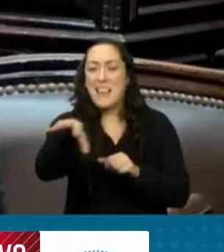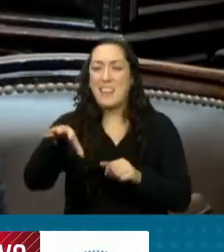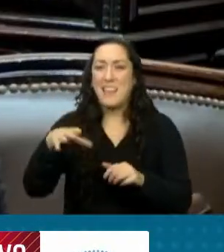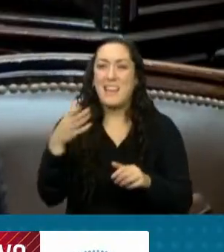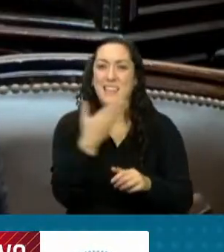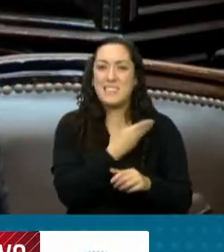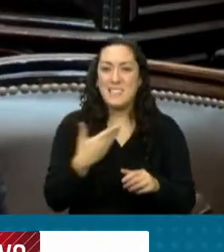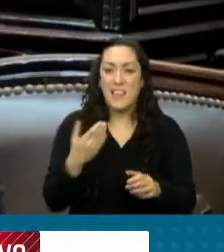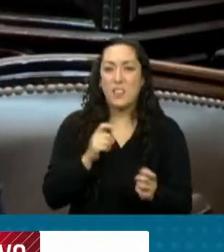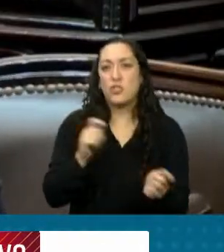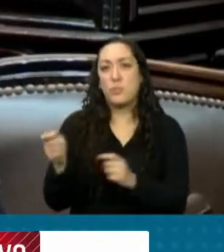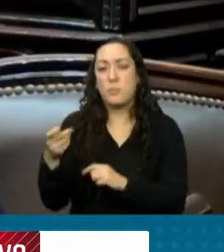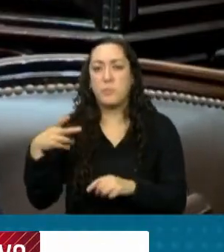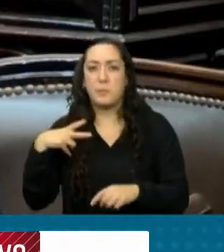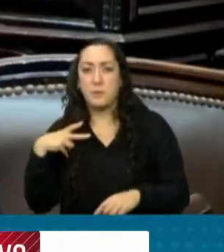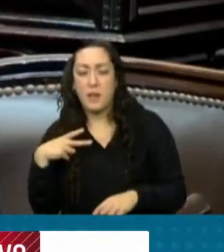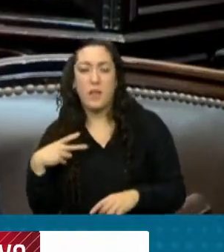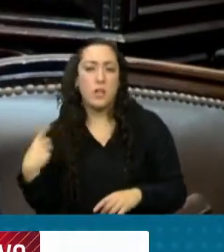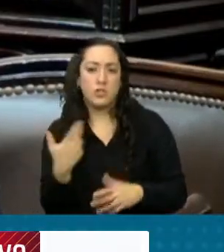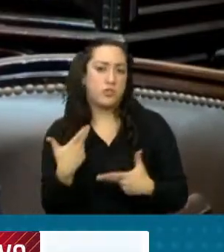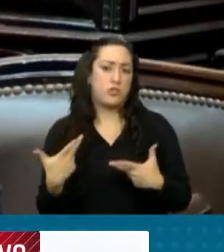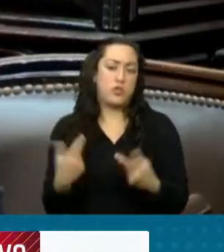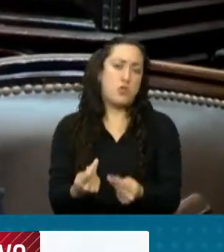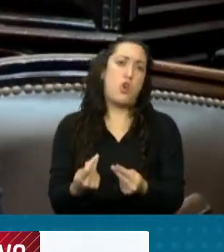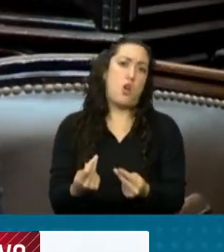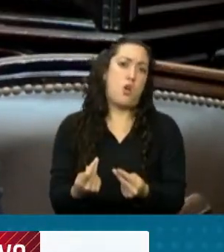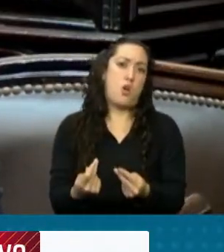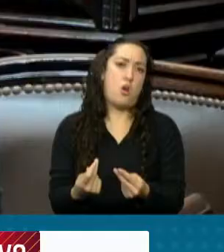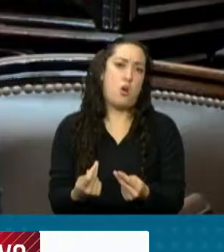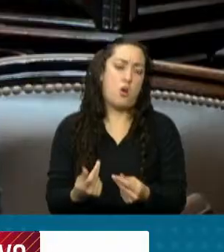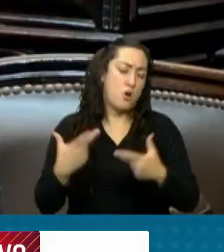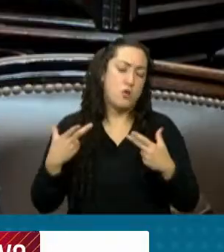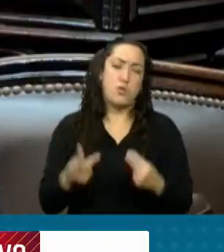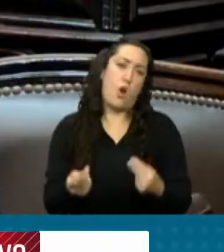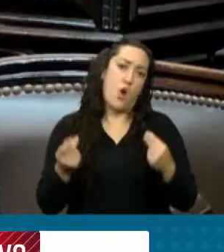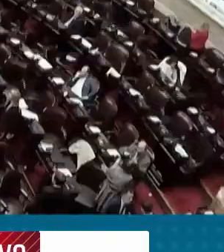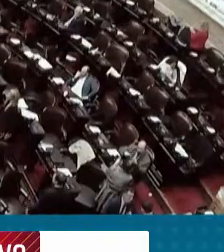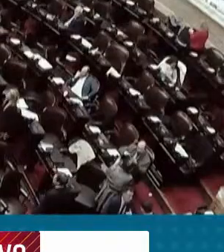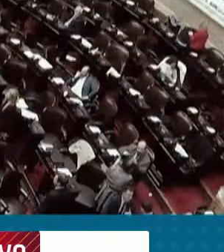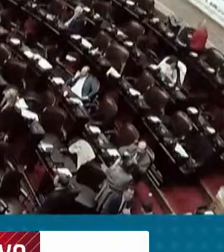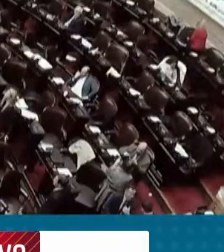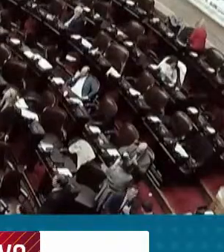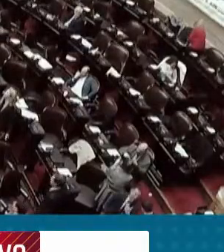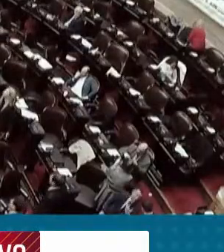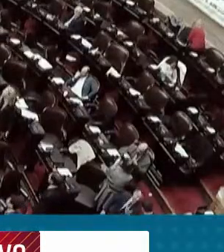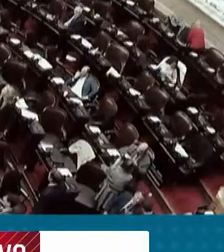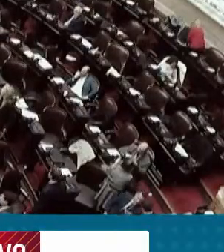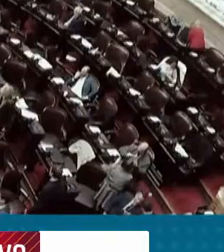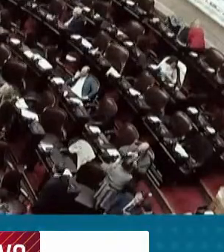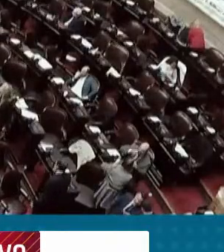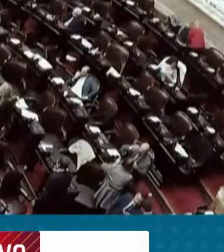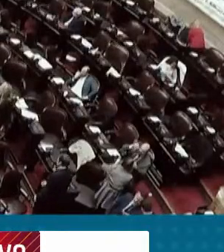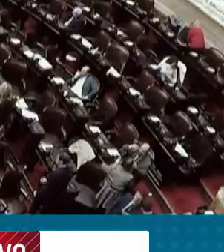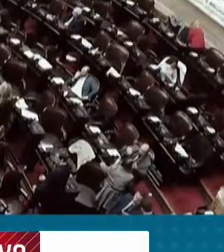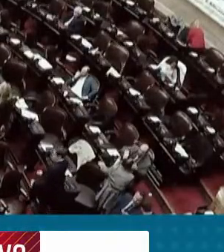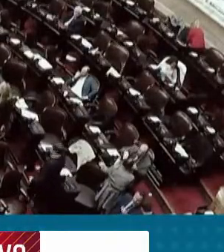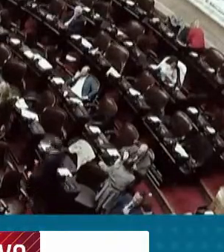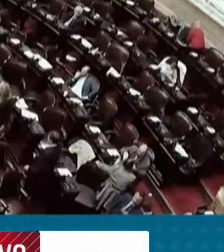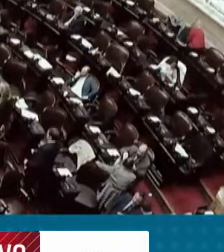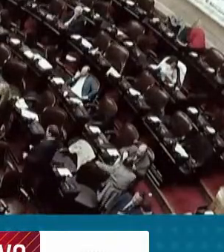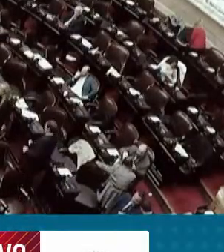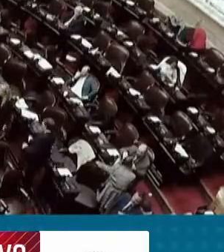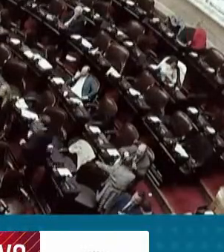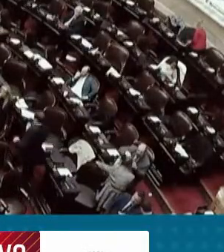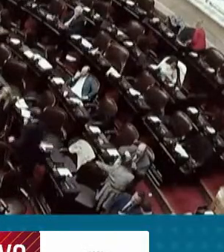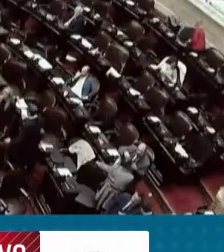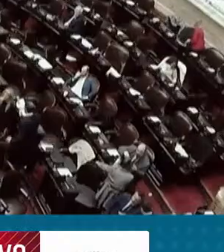y viceversa. Hay personas que dicen, la verdad, a mí me quitaron todos estos beneficios y yo no alcanzo a cubrir lo que el médico me dice que yo tengo que tomar. Entonces